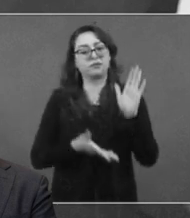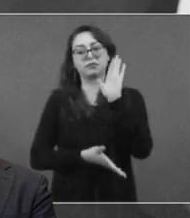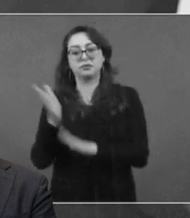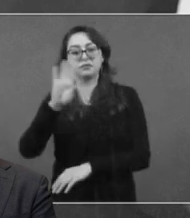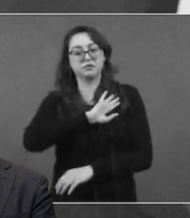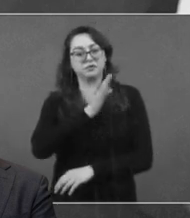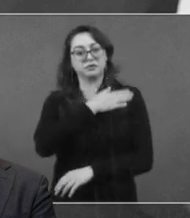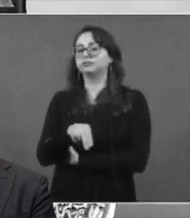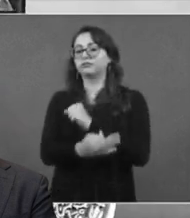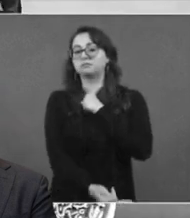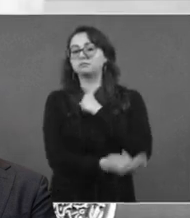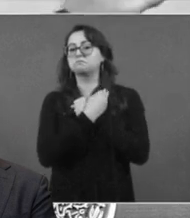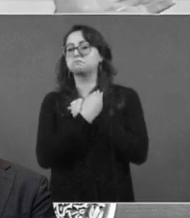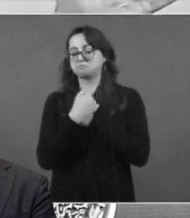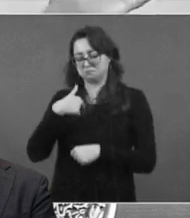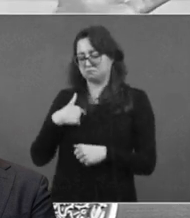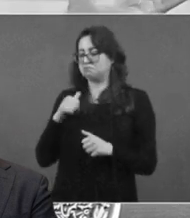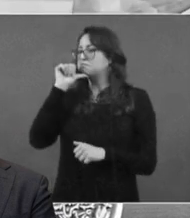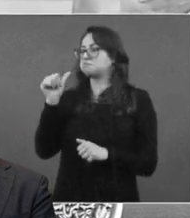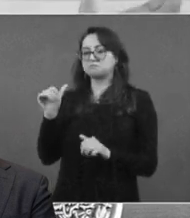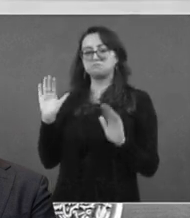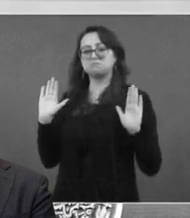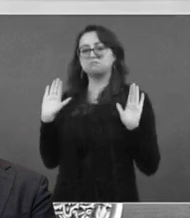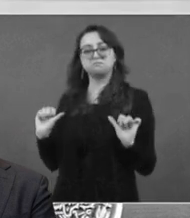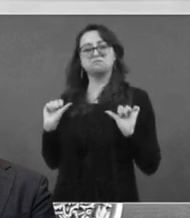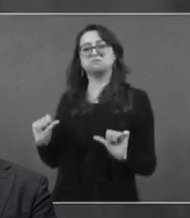Y saca el oficio. Y lo liberaron.